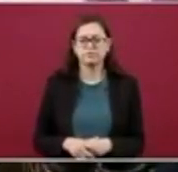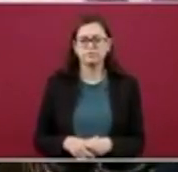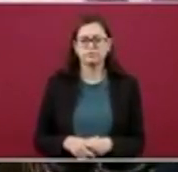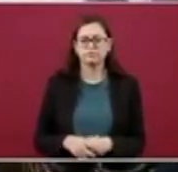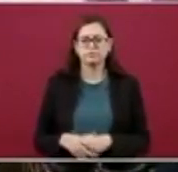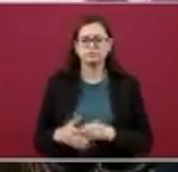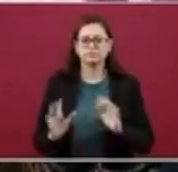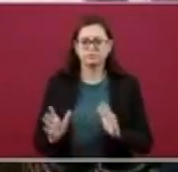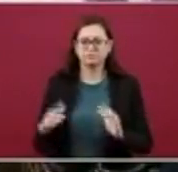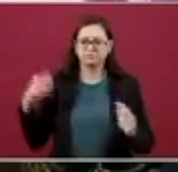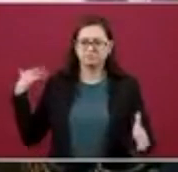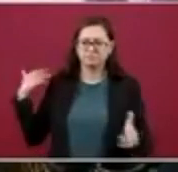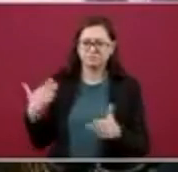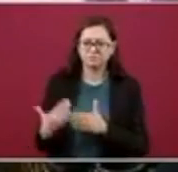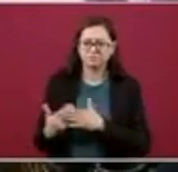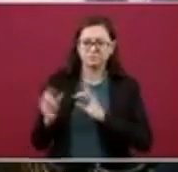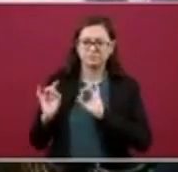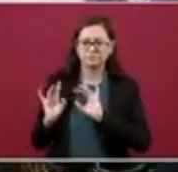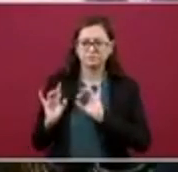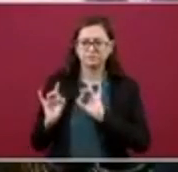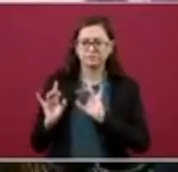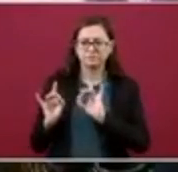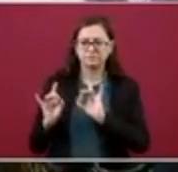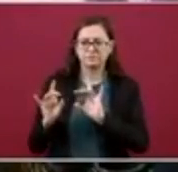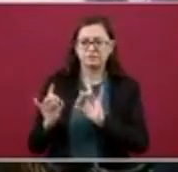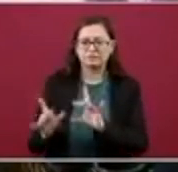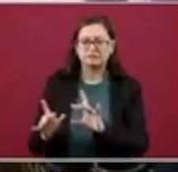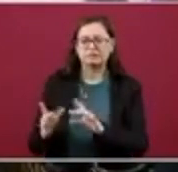hemos visto, se impuso esta obra